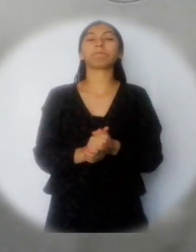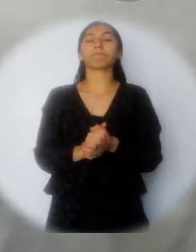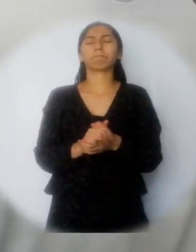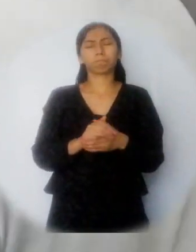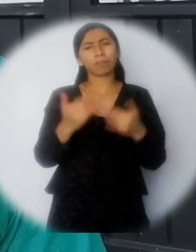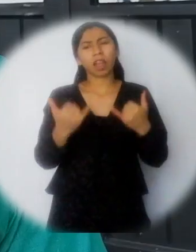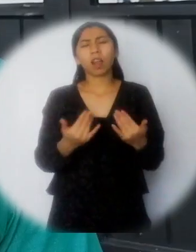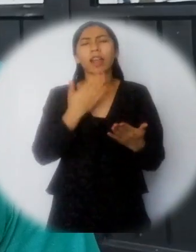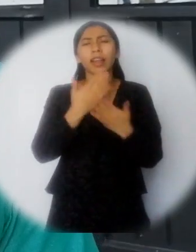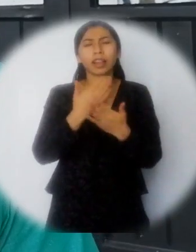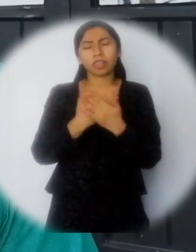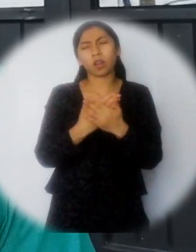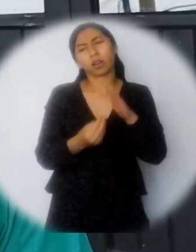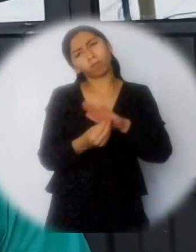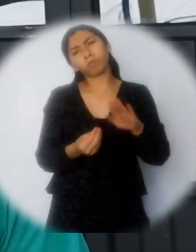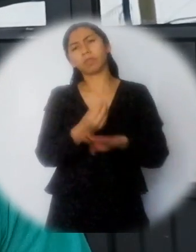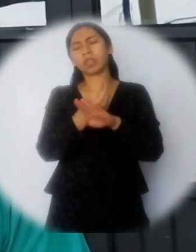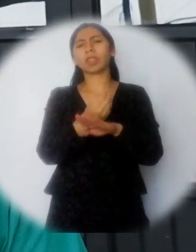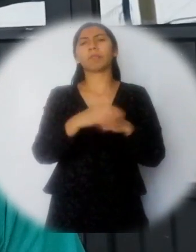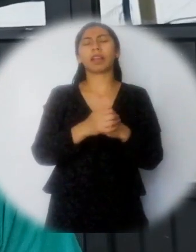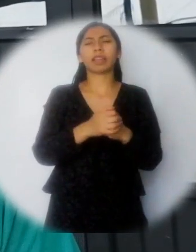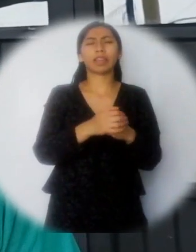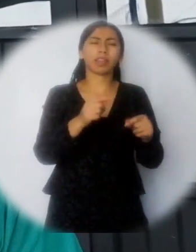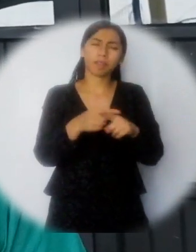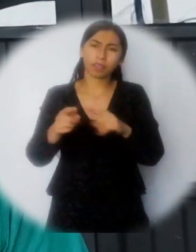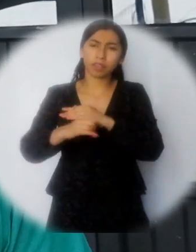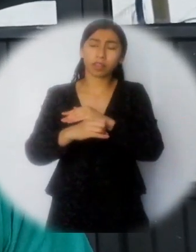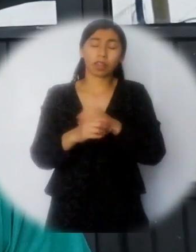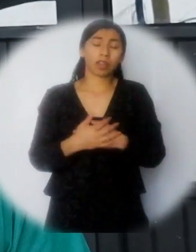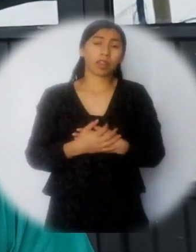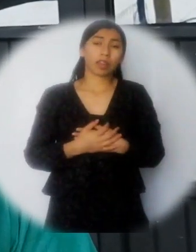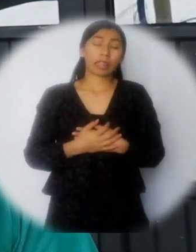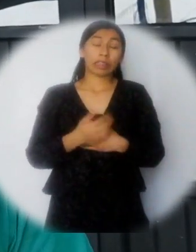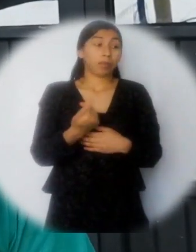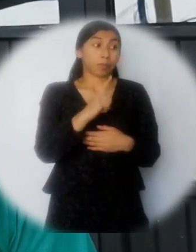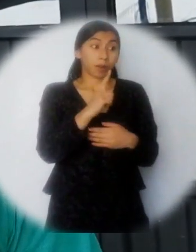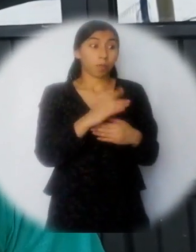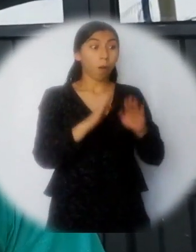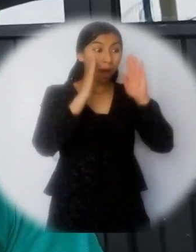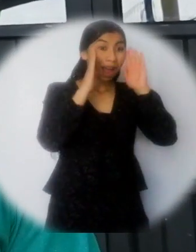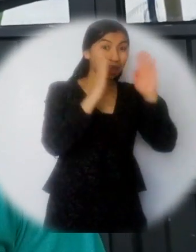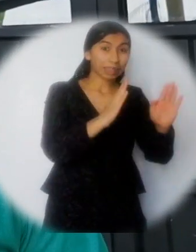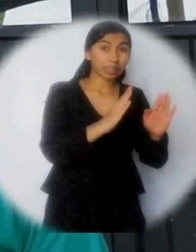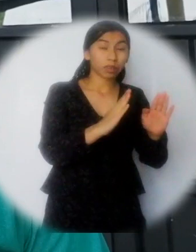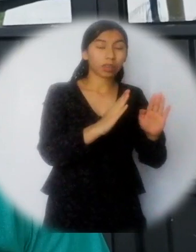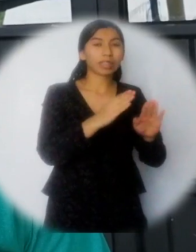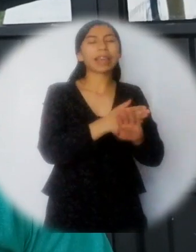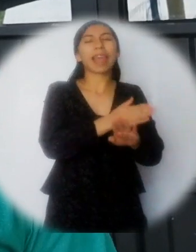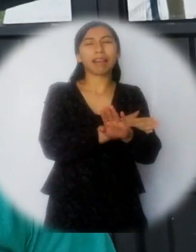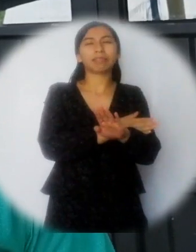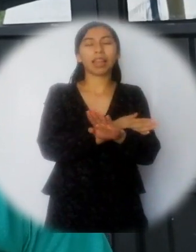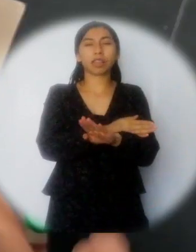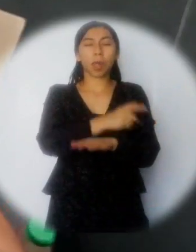hoy la presencia del doctor William Pinzón y de la delegación en el municipio de Samaniego, primero atendiendo la solicitud del señor